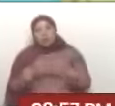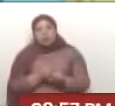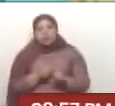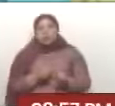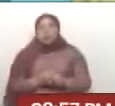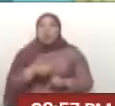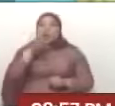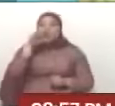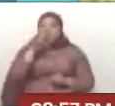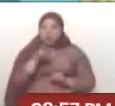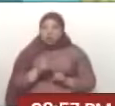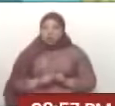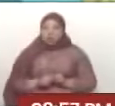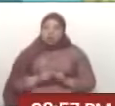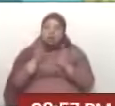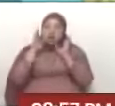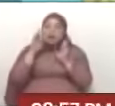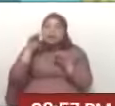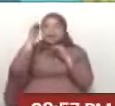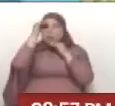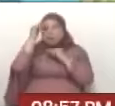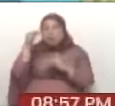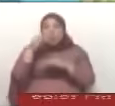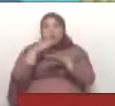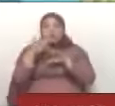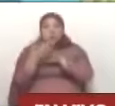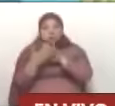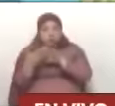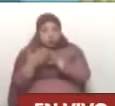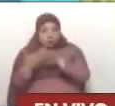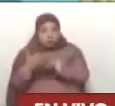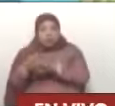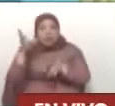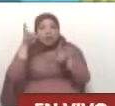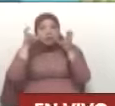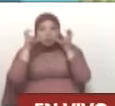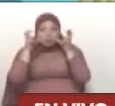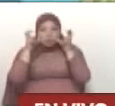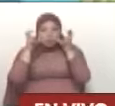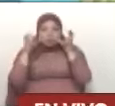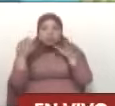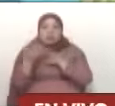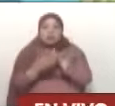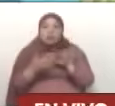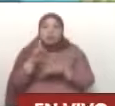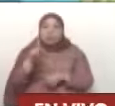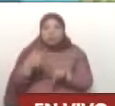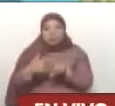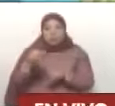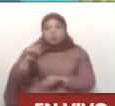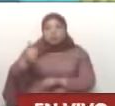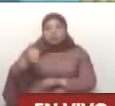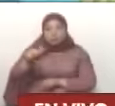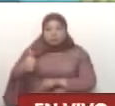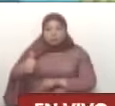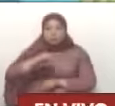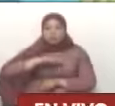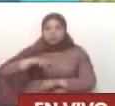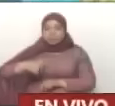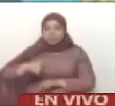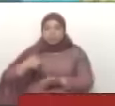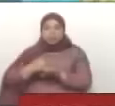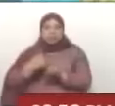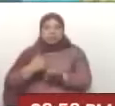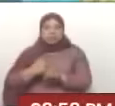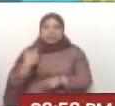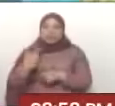todos los días a toda hora, atender, solucionar, escuchar, resolver el 1 por 10 buen gobierno. Ese es nuestro método.